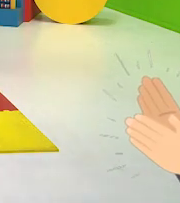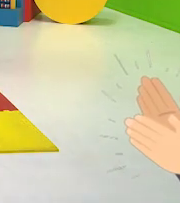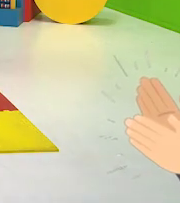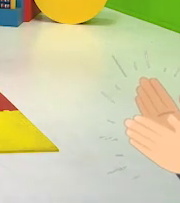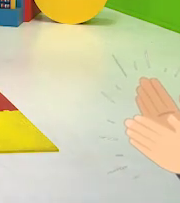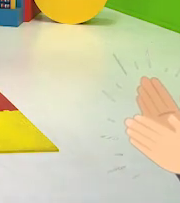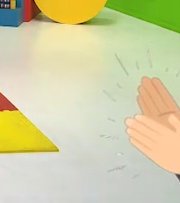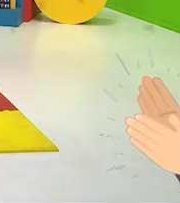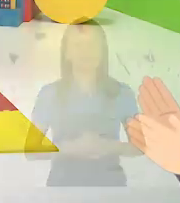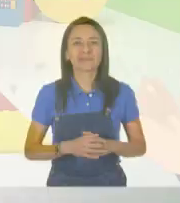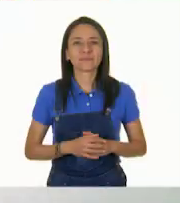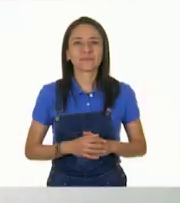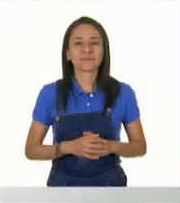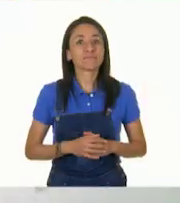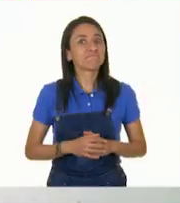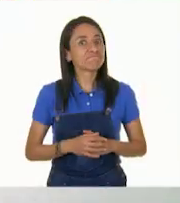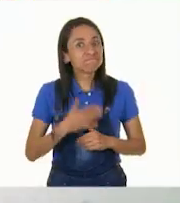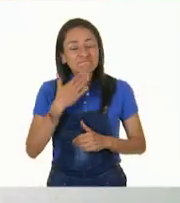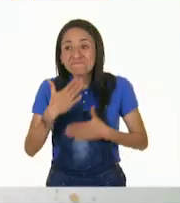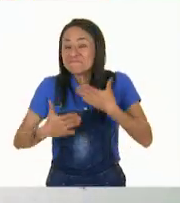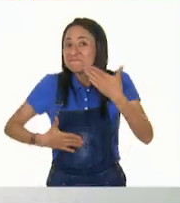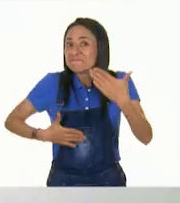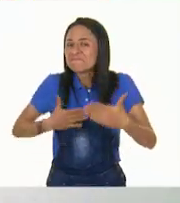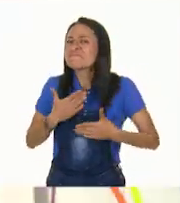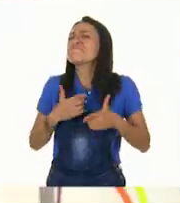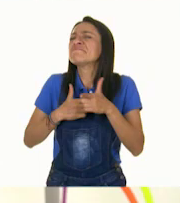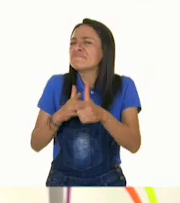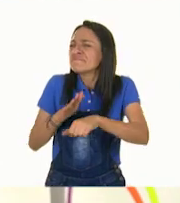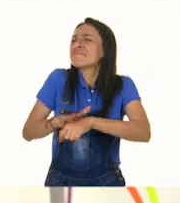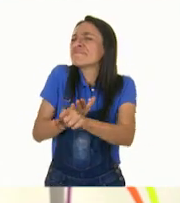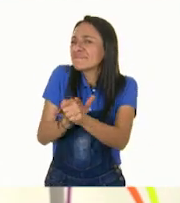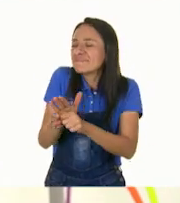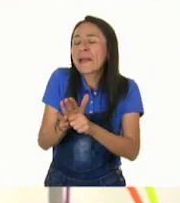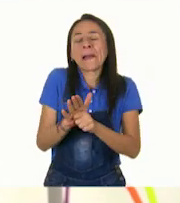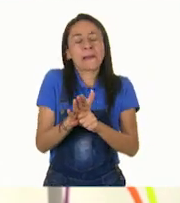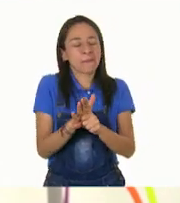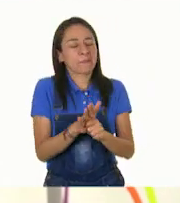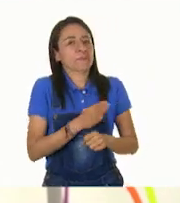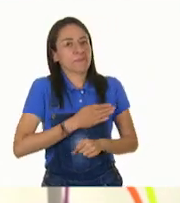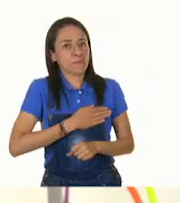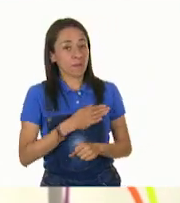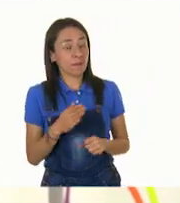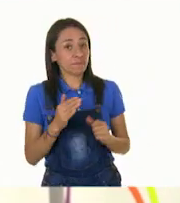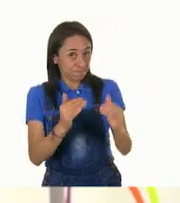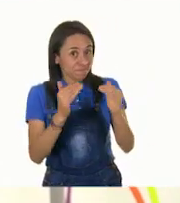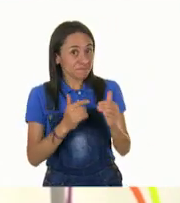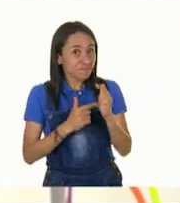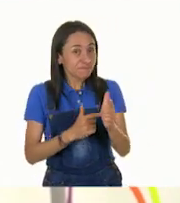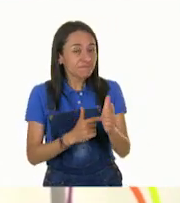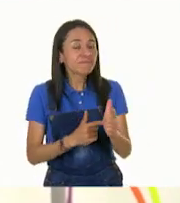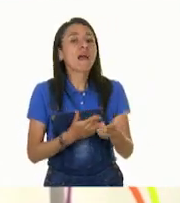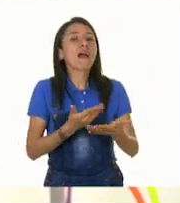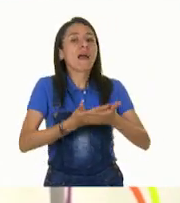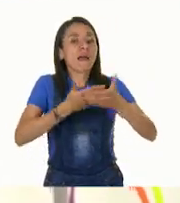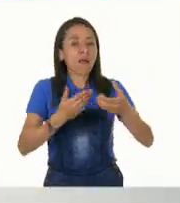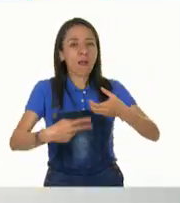es divertido para continuar vamos a ir por un vaso de plástico